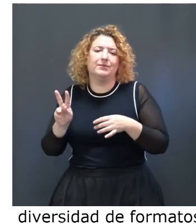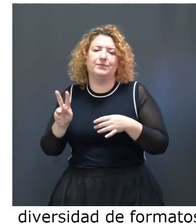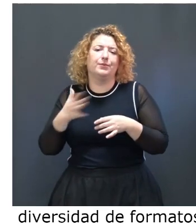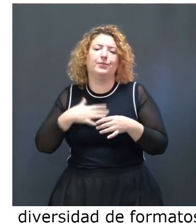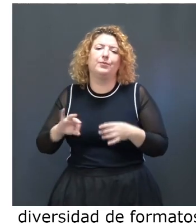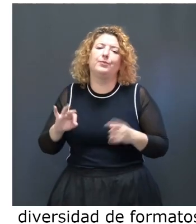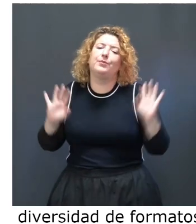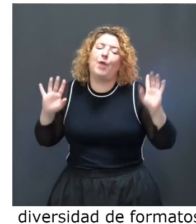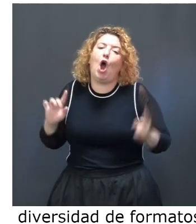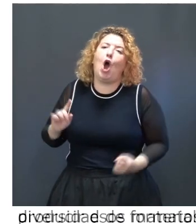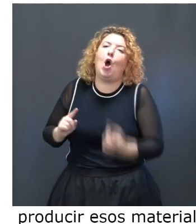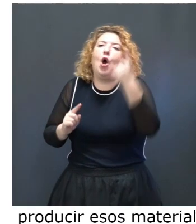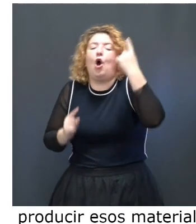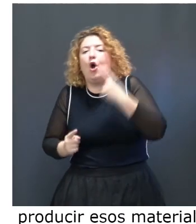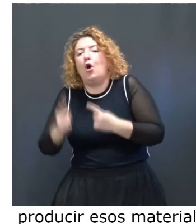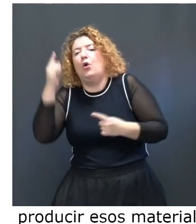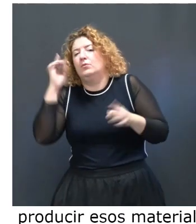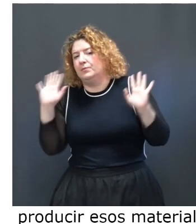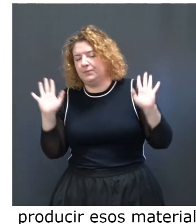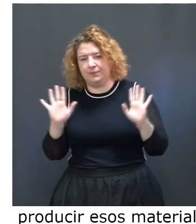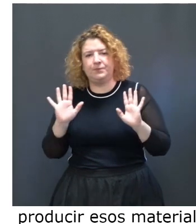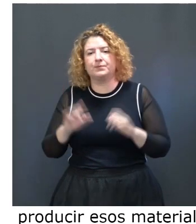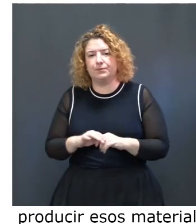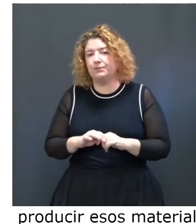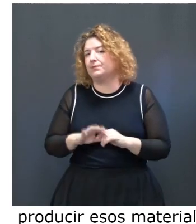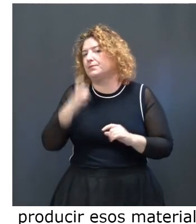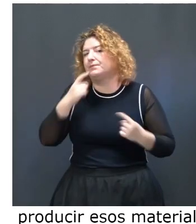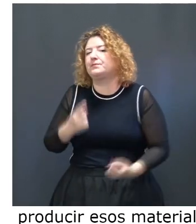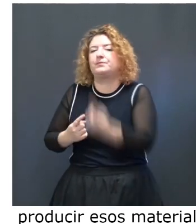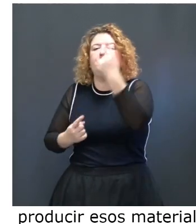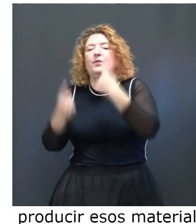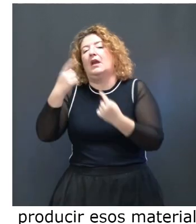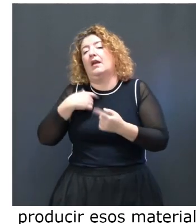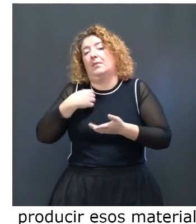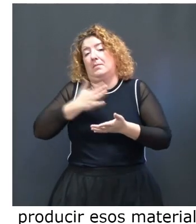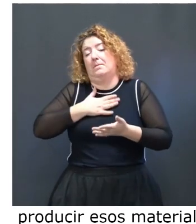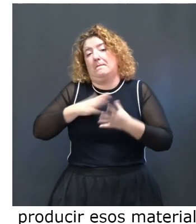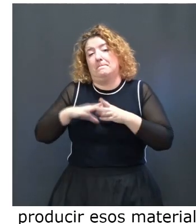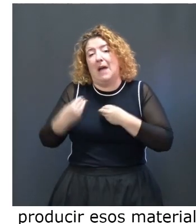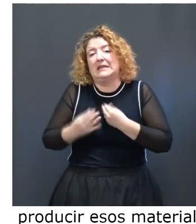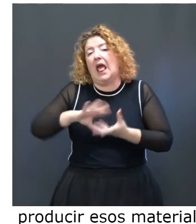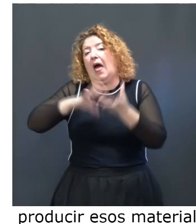ocasionalmente, como en ocasiones podemos disponer de este material, en ocasiones adaptamos